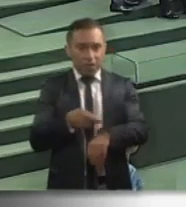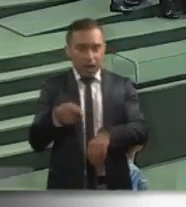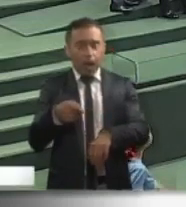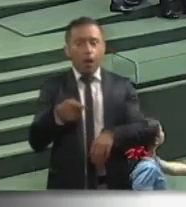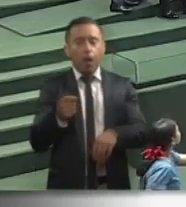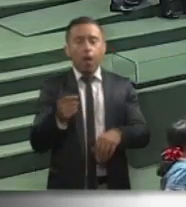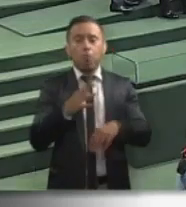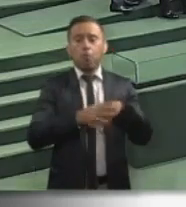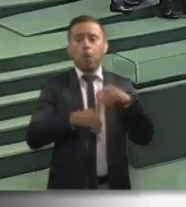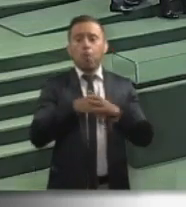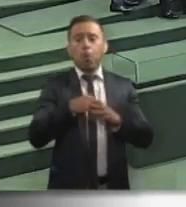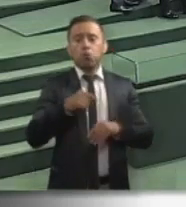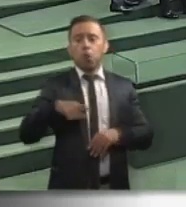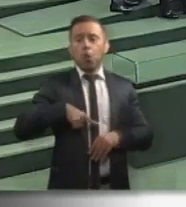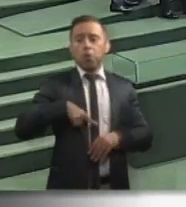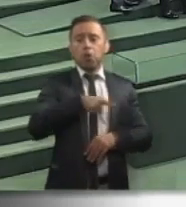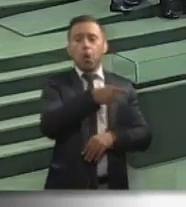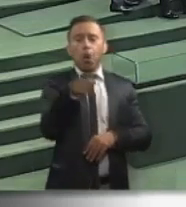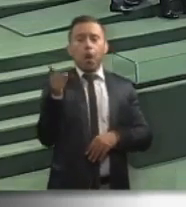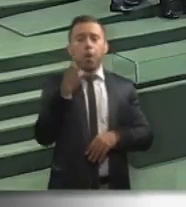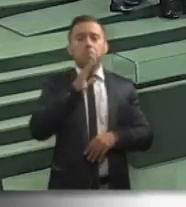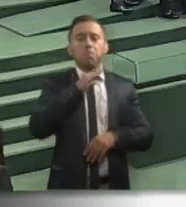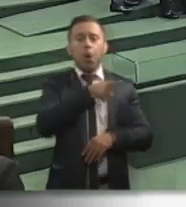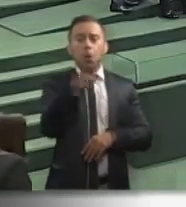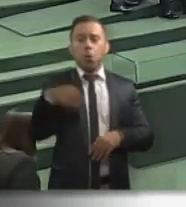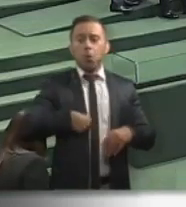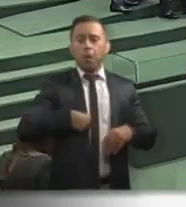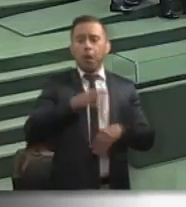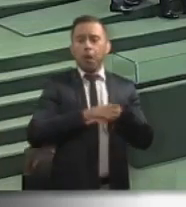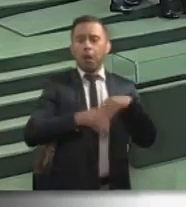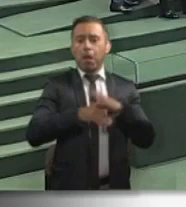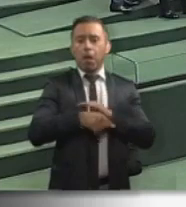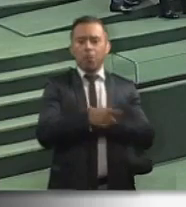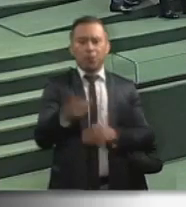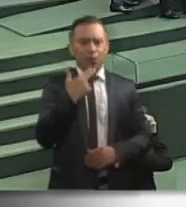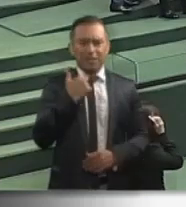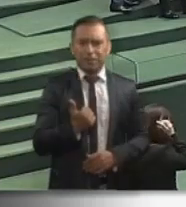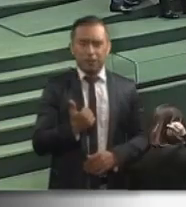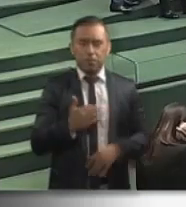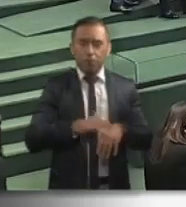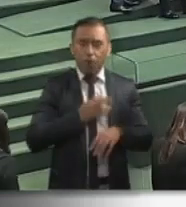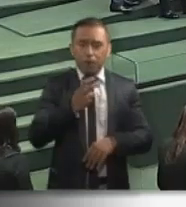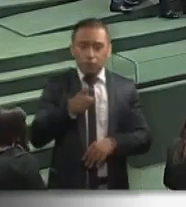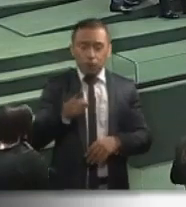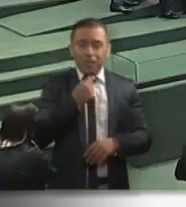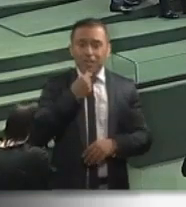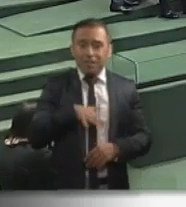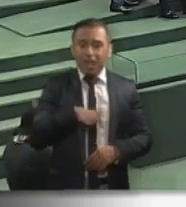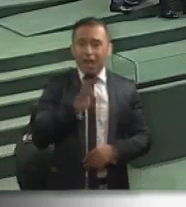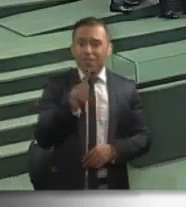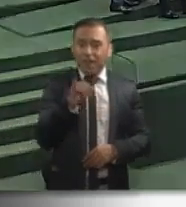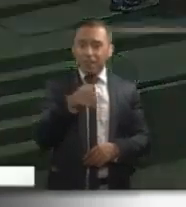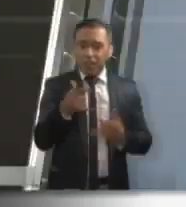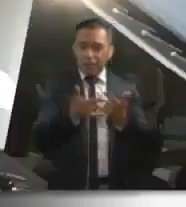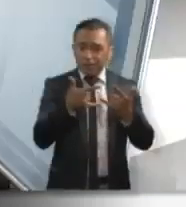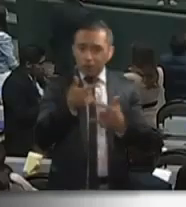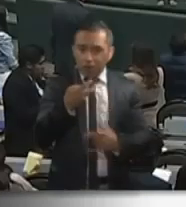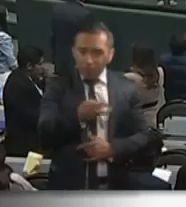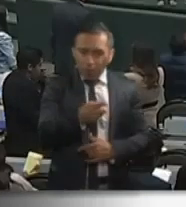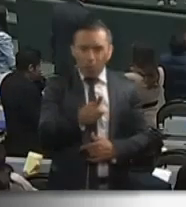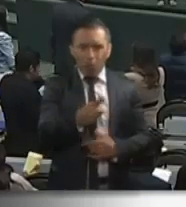demás por ello el caso de fátima exige ser visto y escuchado como una historia de vida